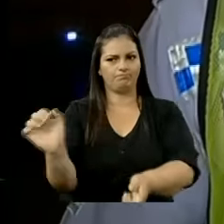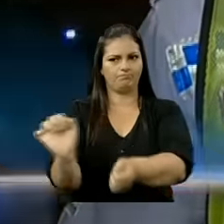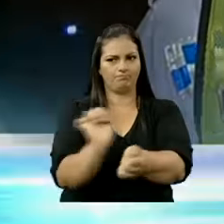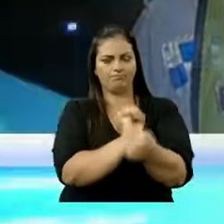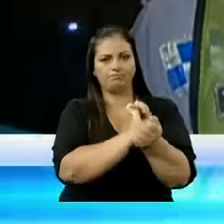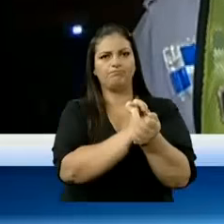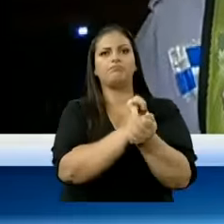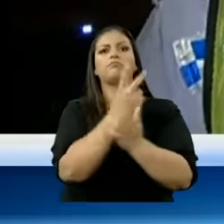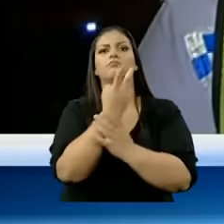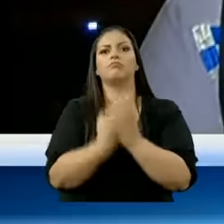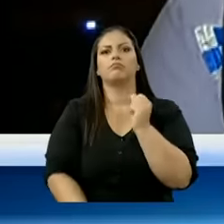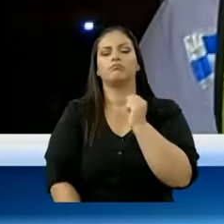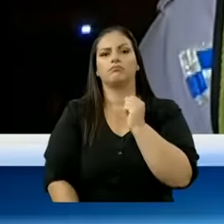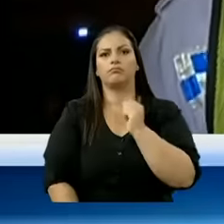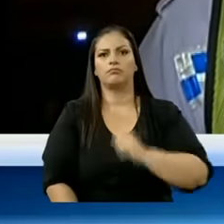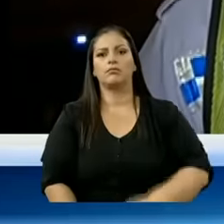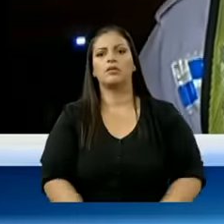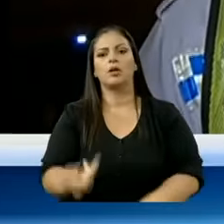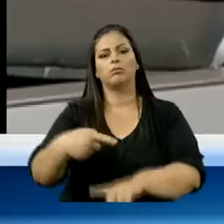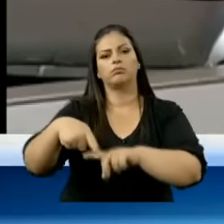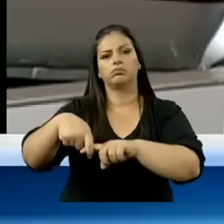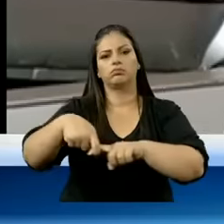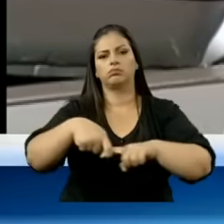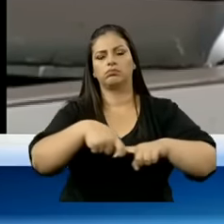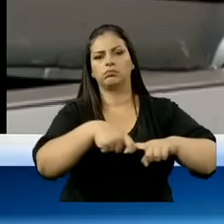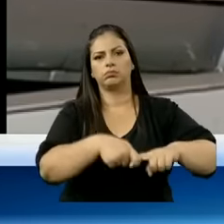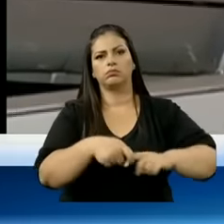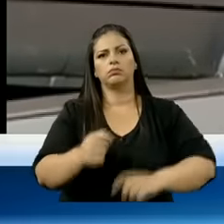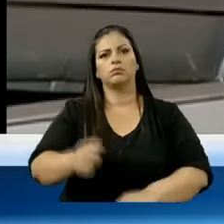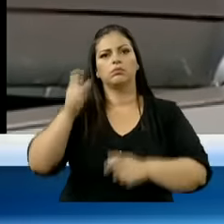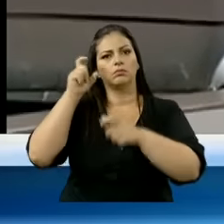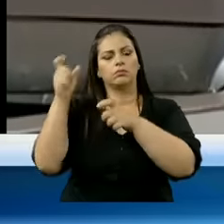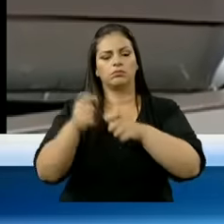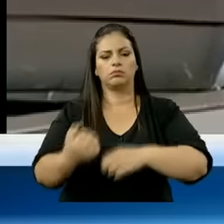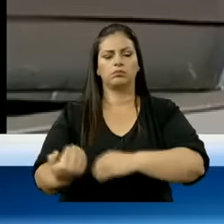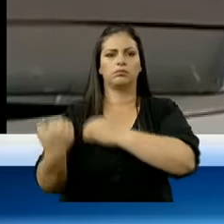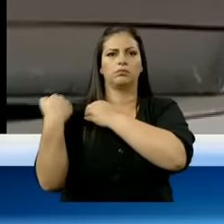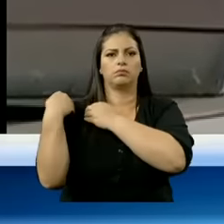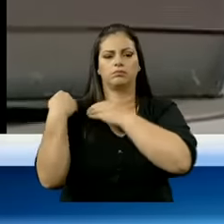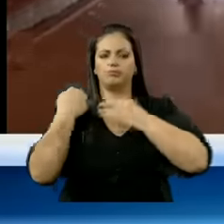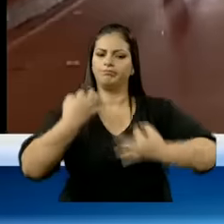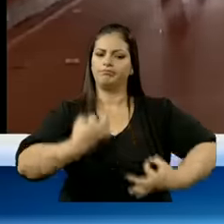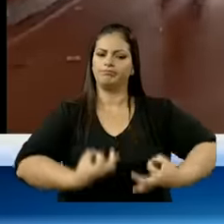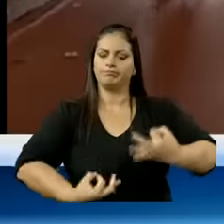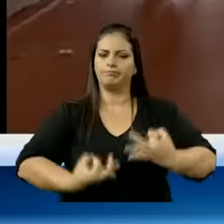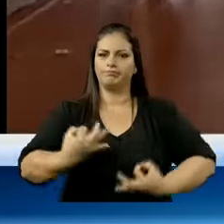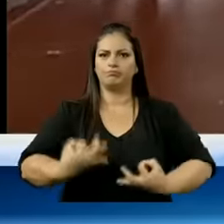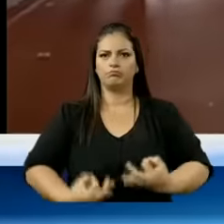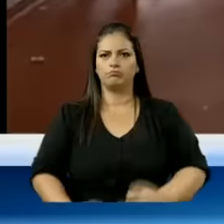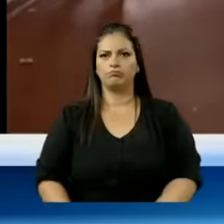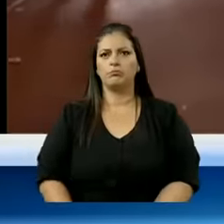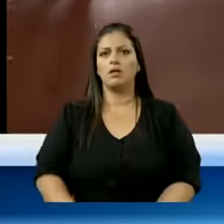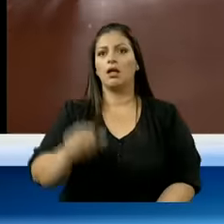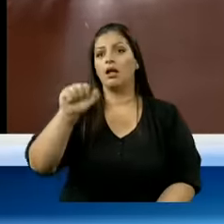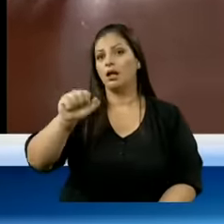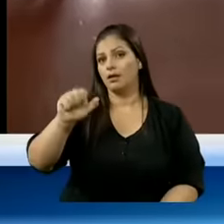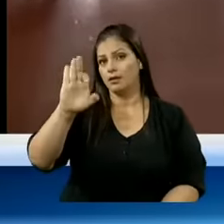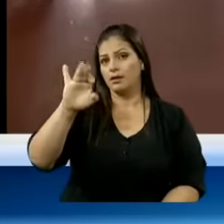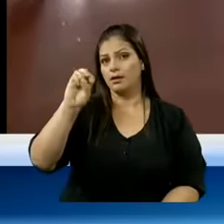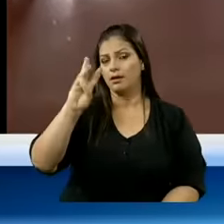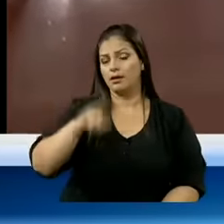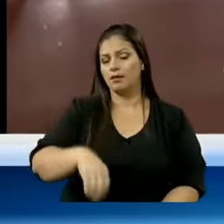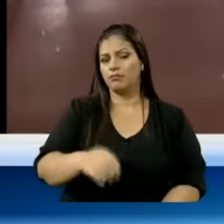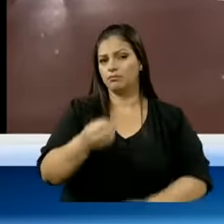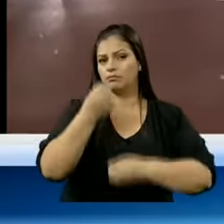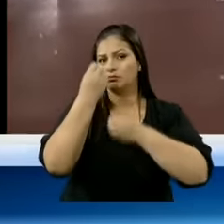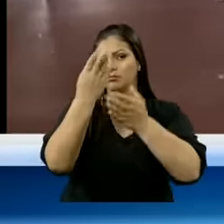y para que posterior se quede a órdenes del fiscal. Según datos de la ATM, en la autopista, conocida también como